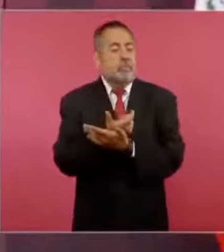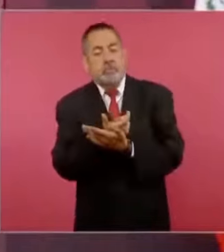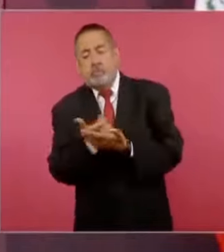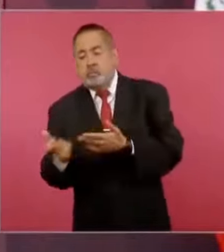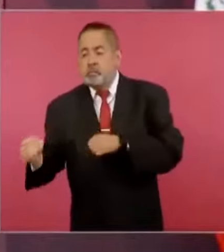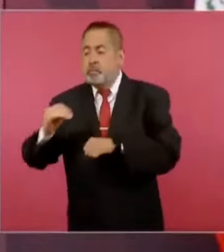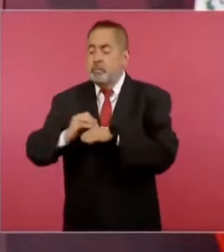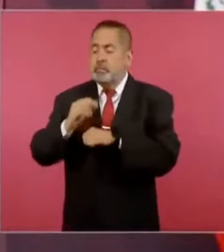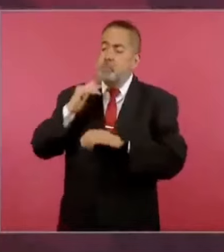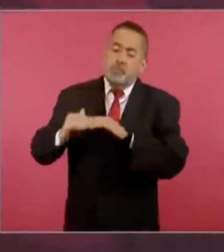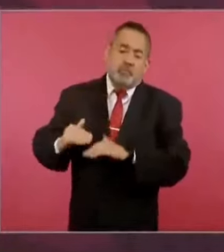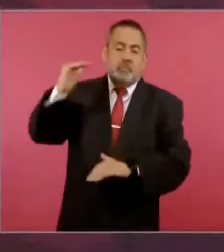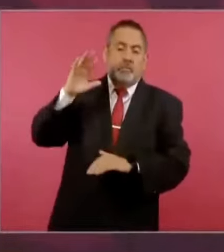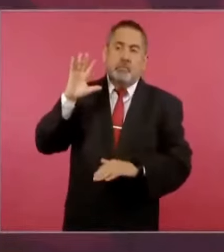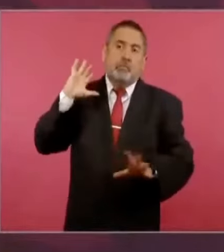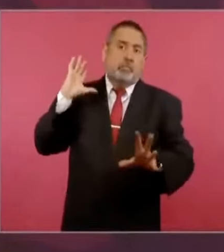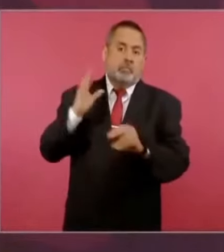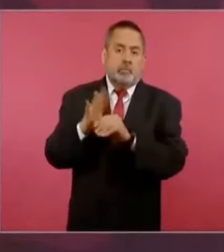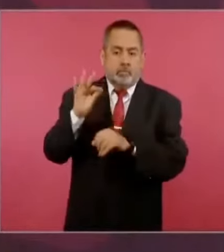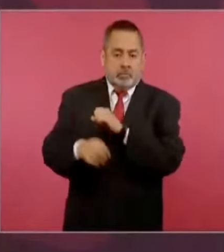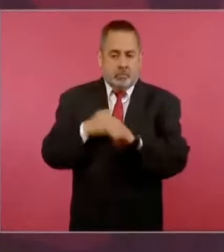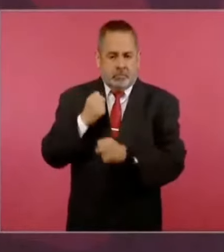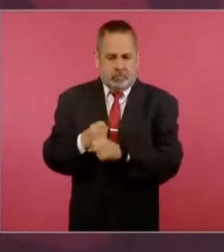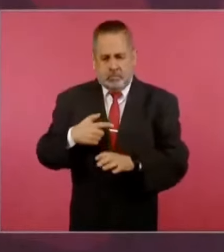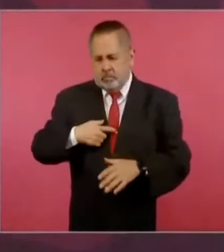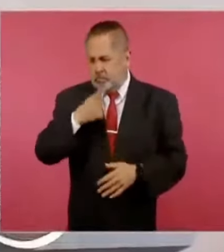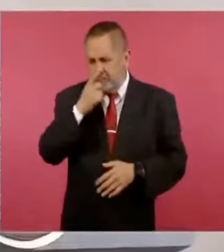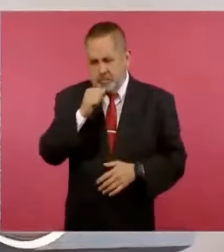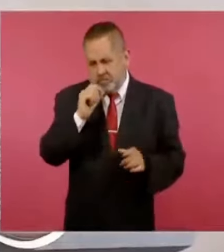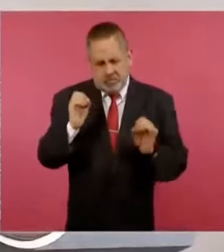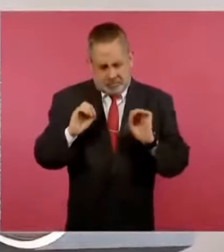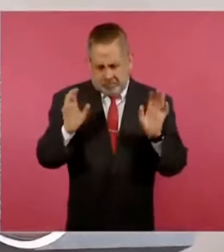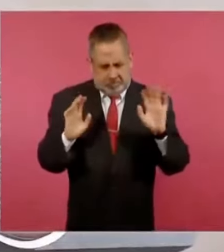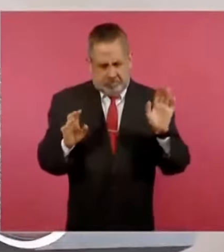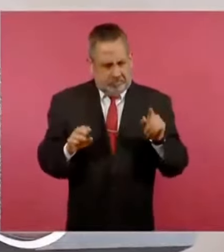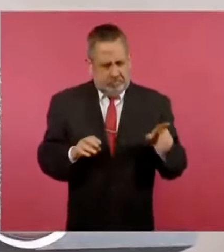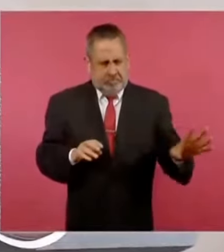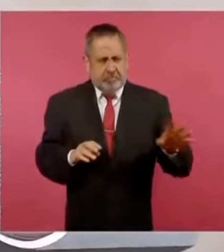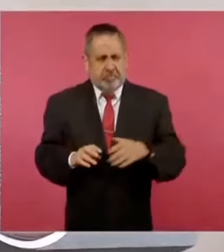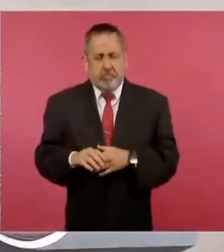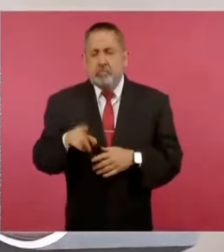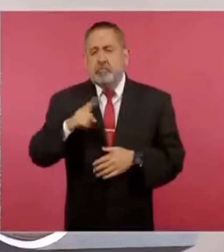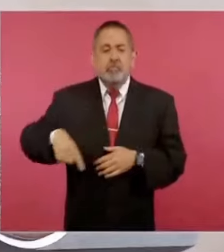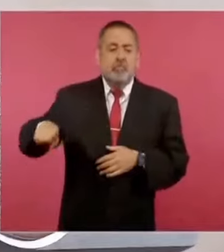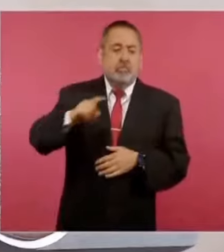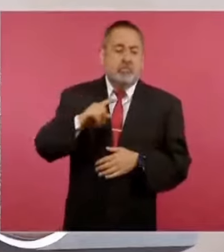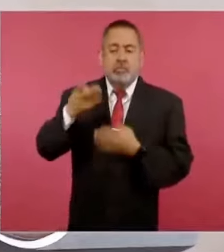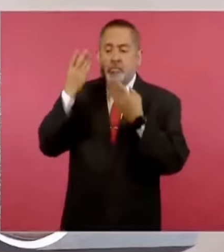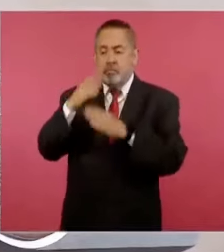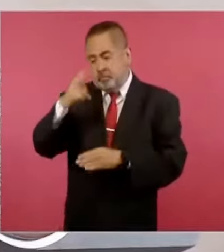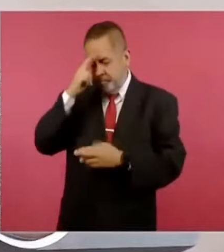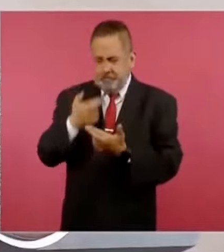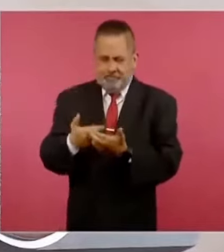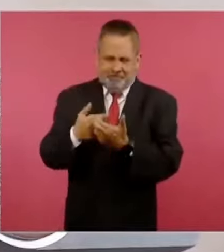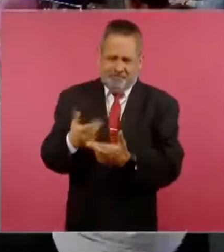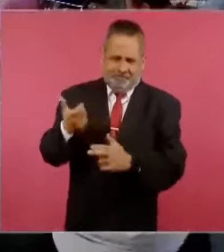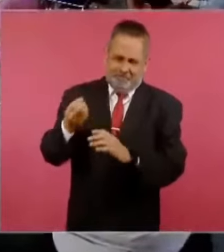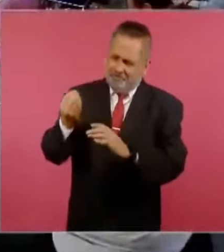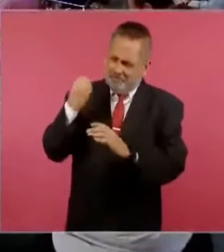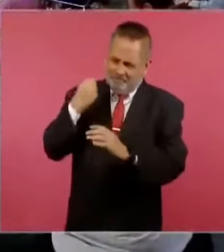como no sucedía en 40 años, que reconozcan de que las reservas del Banco de México